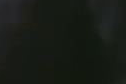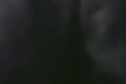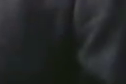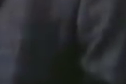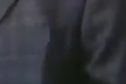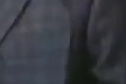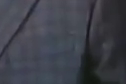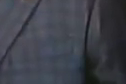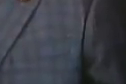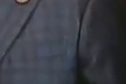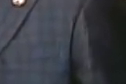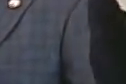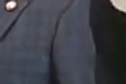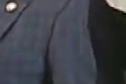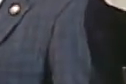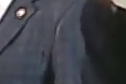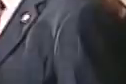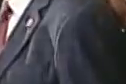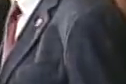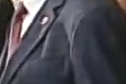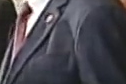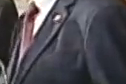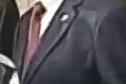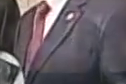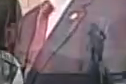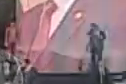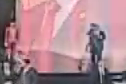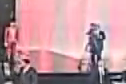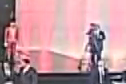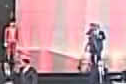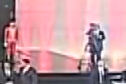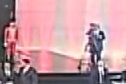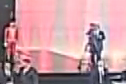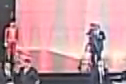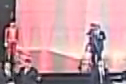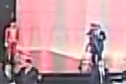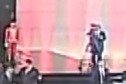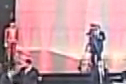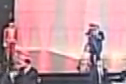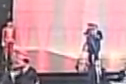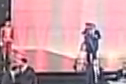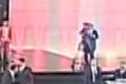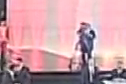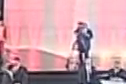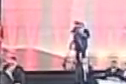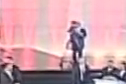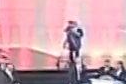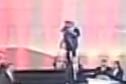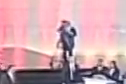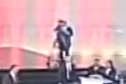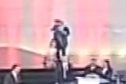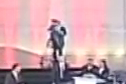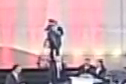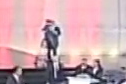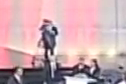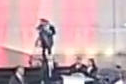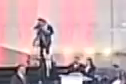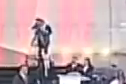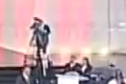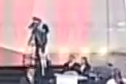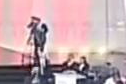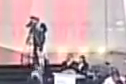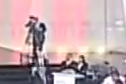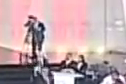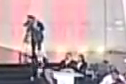hoy se le reconoce de las manos de la máxima autoridad del país, el presidente de la República Bolivariana de Venezuela,